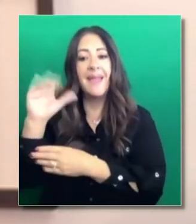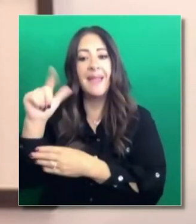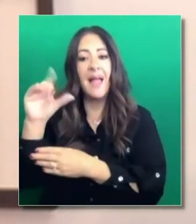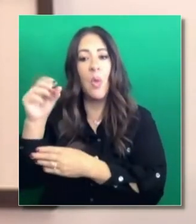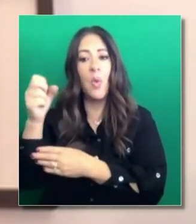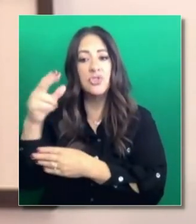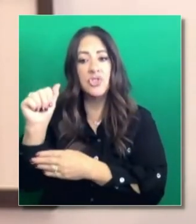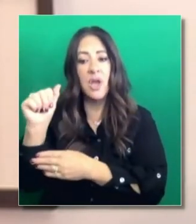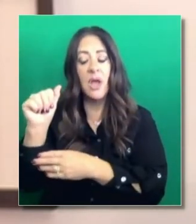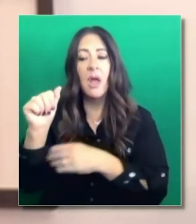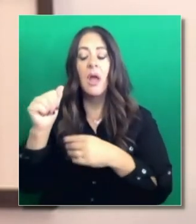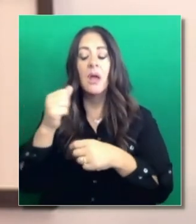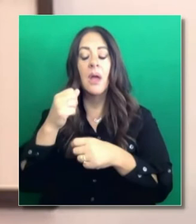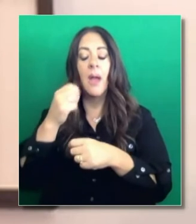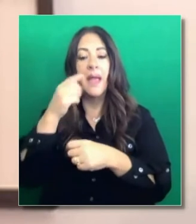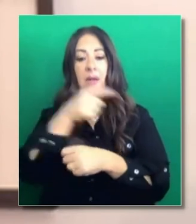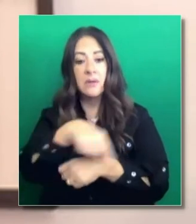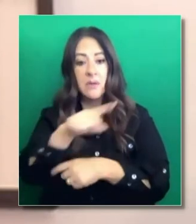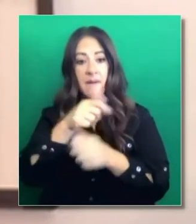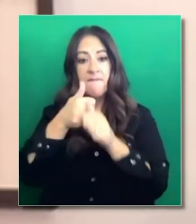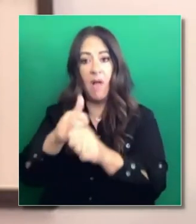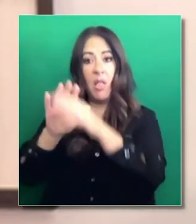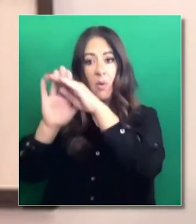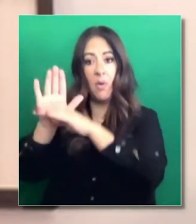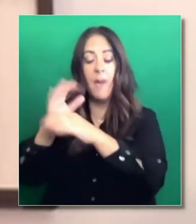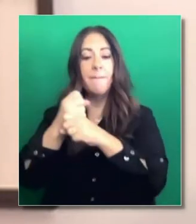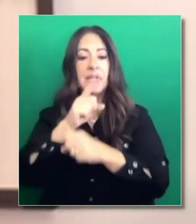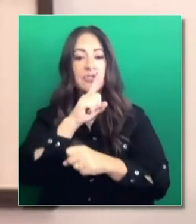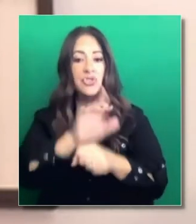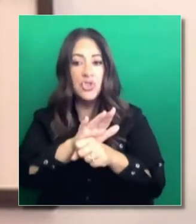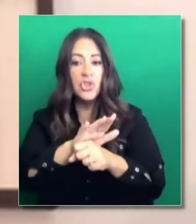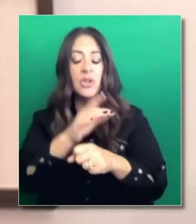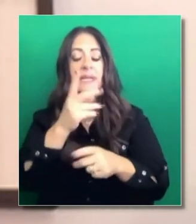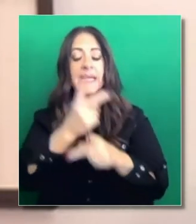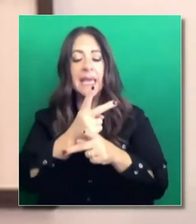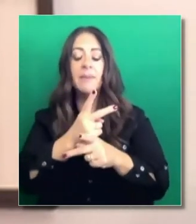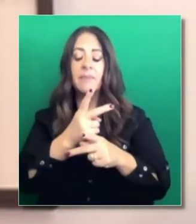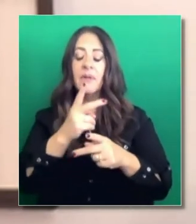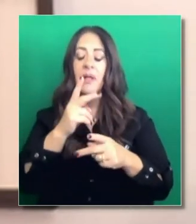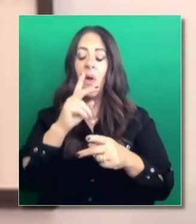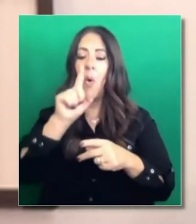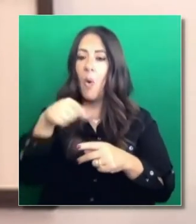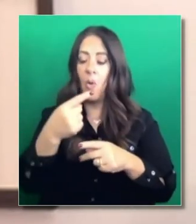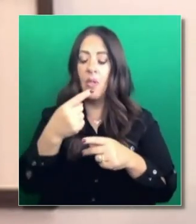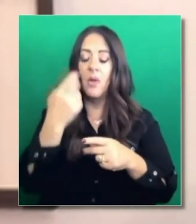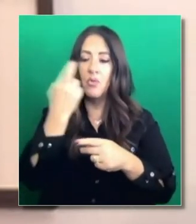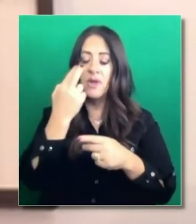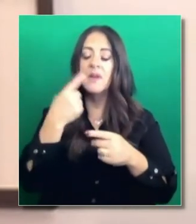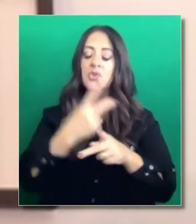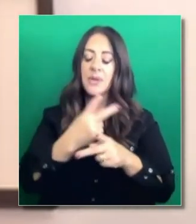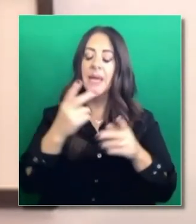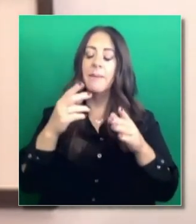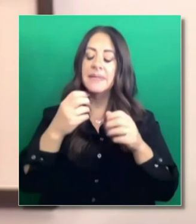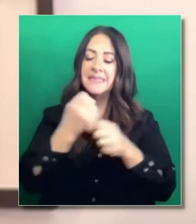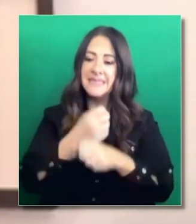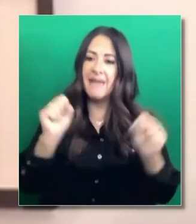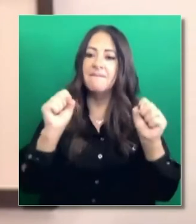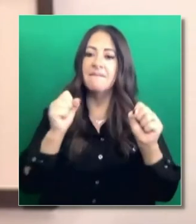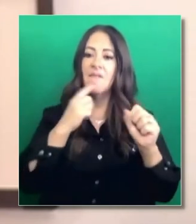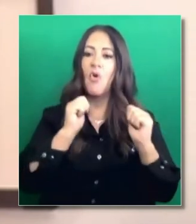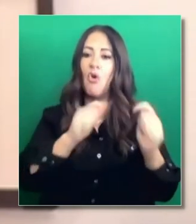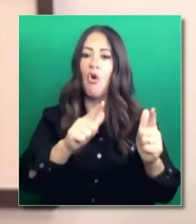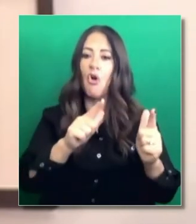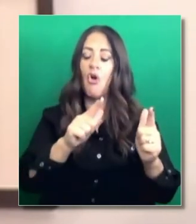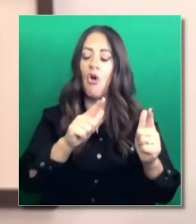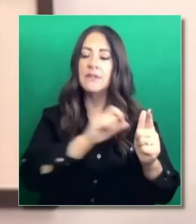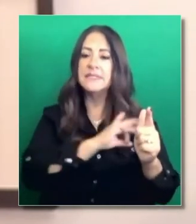de California, para asegurarnos que el bienestar de los estudiantes y personal de las escuelas será asegurado.